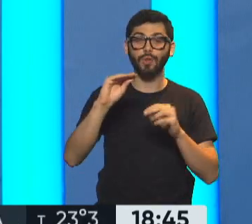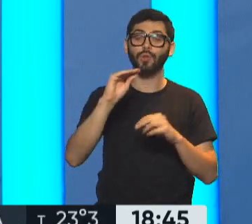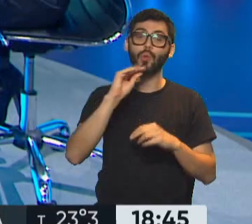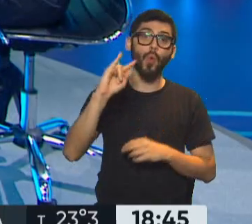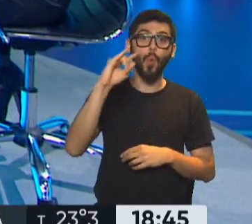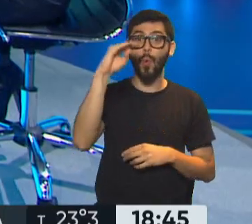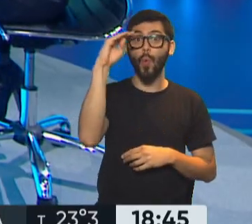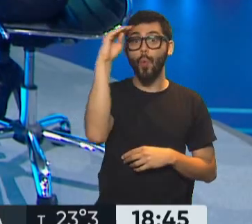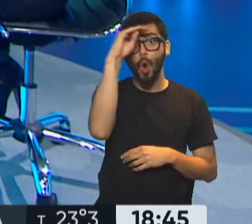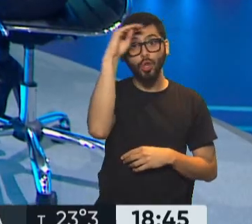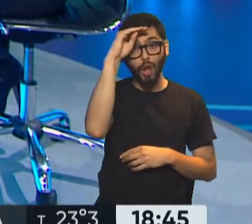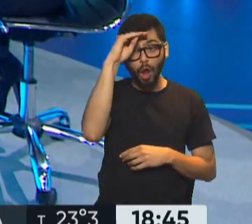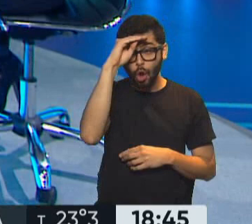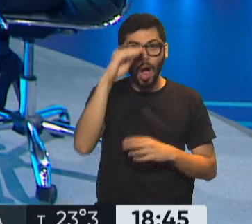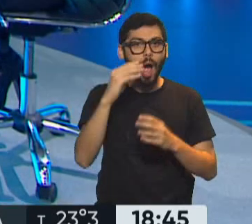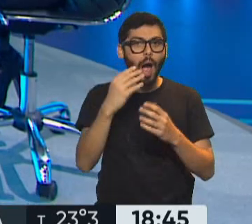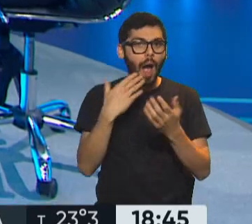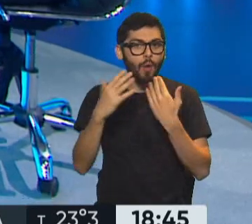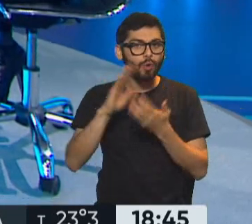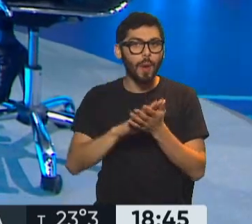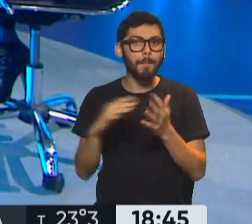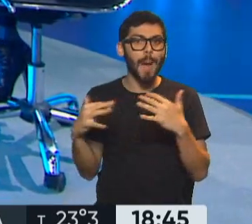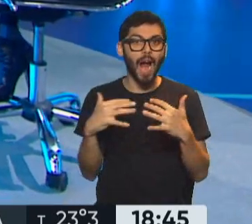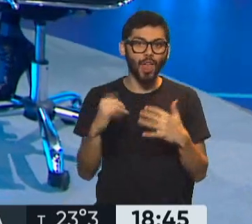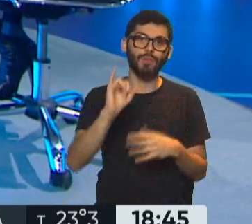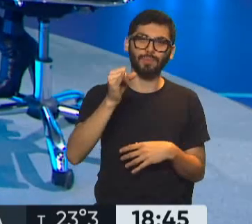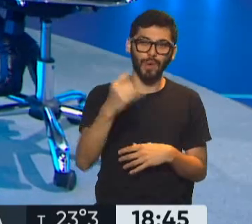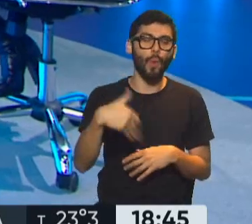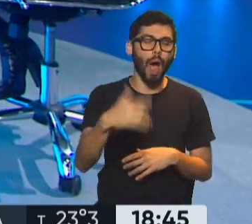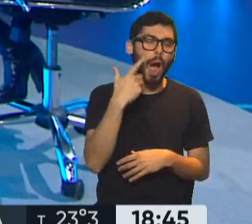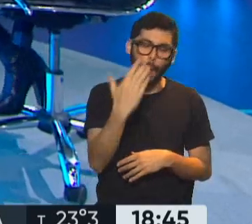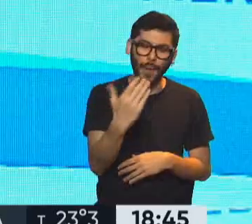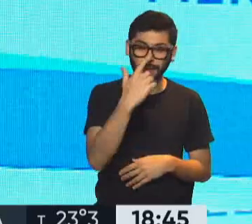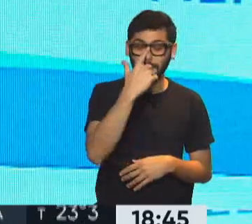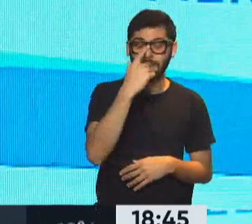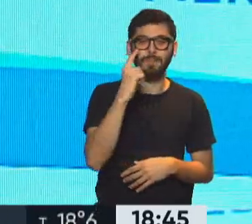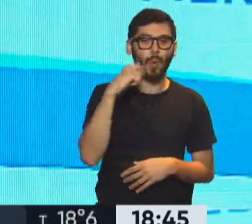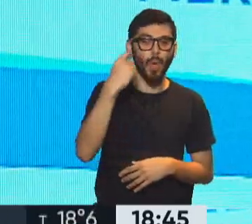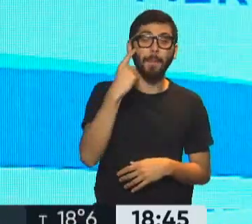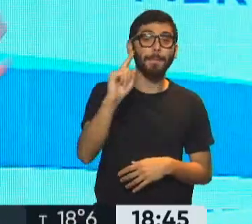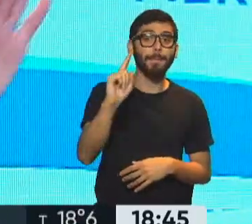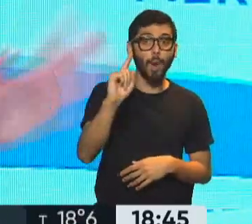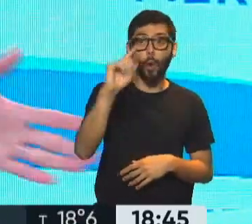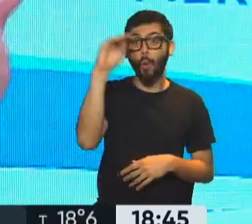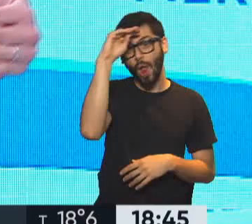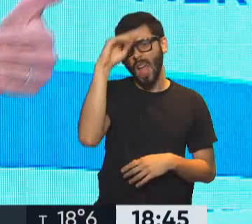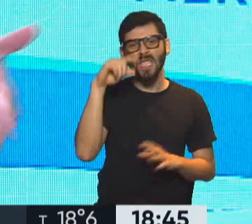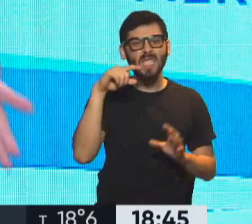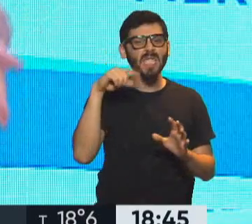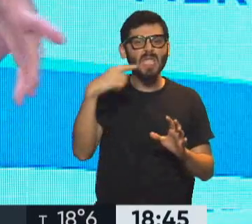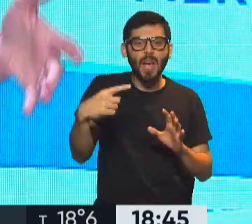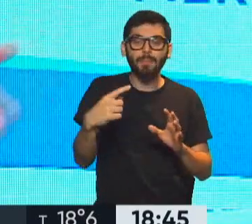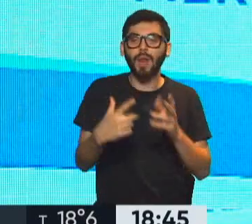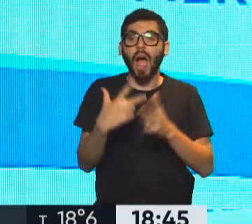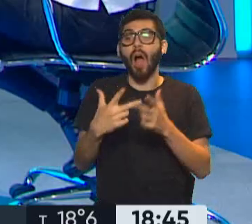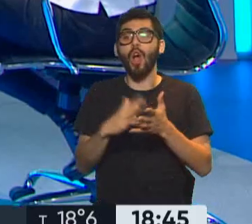hablando del partido del partido de la Copa América. Y que ya lo vamos a estar escuchando, pero si hay algo que está claro es que Bolsonaro siempre tiene algo para referirse sobre